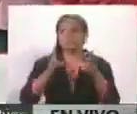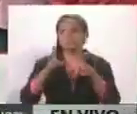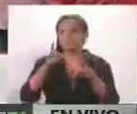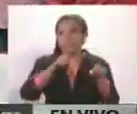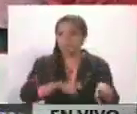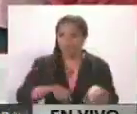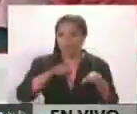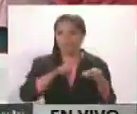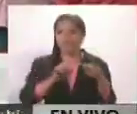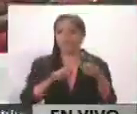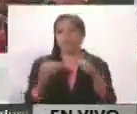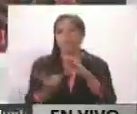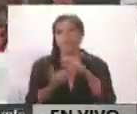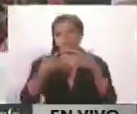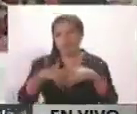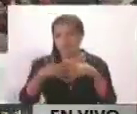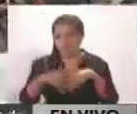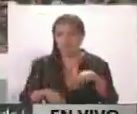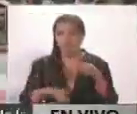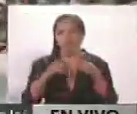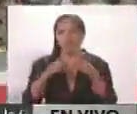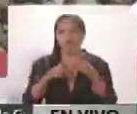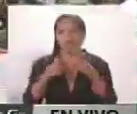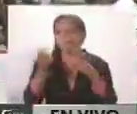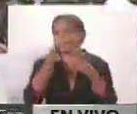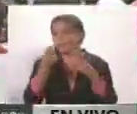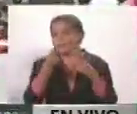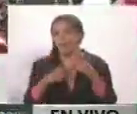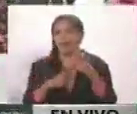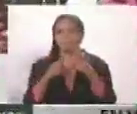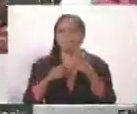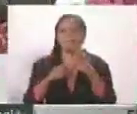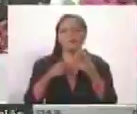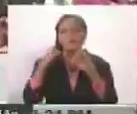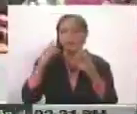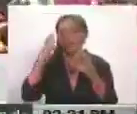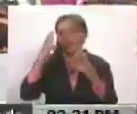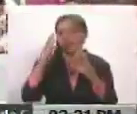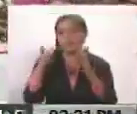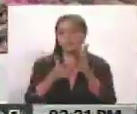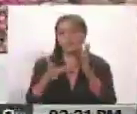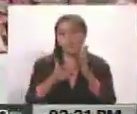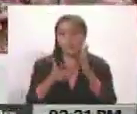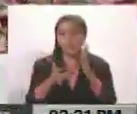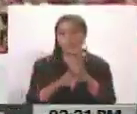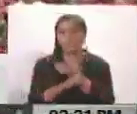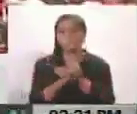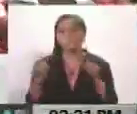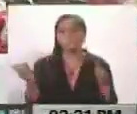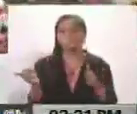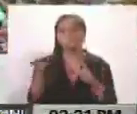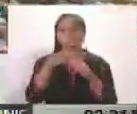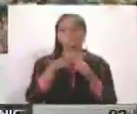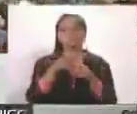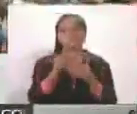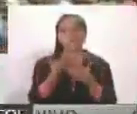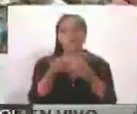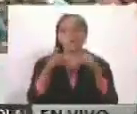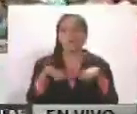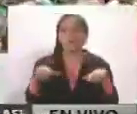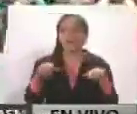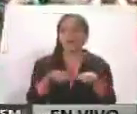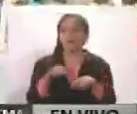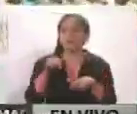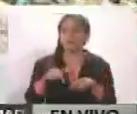materia industrial, en materia de medicamentos, de ciencia y de tecnología, pero sobre todo un espacio que nos